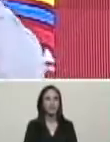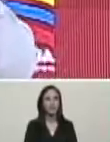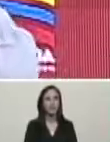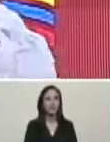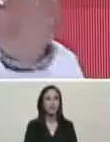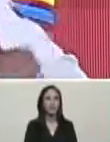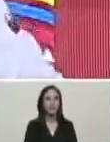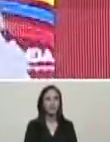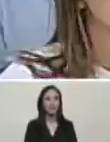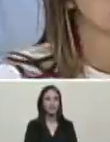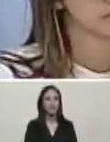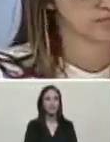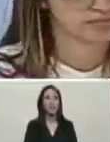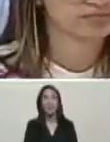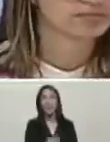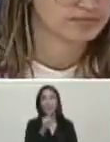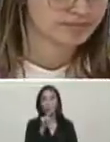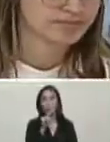Tengo un anuncio.